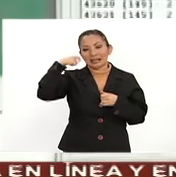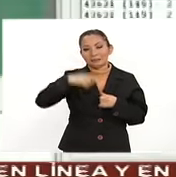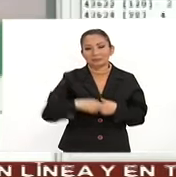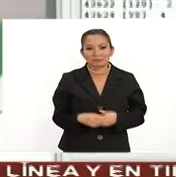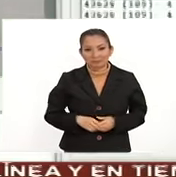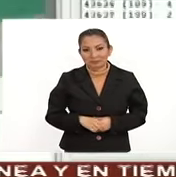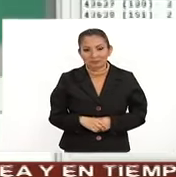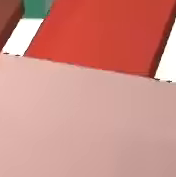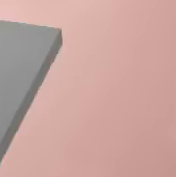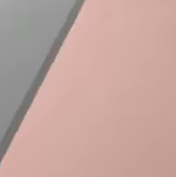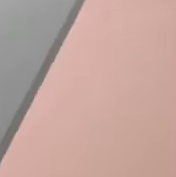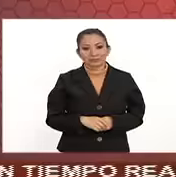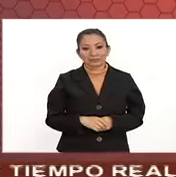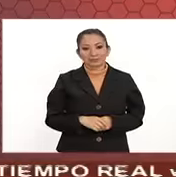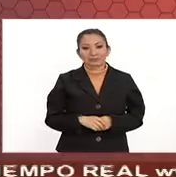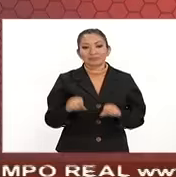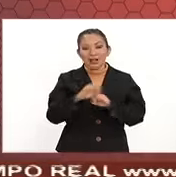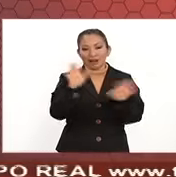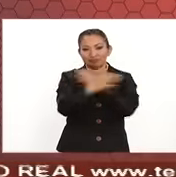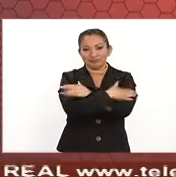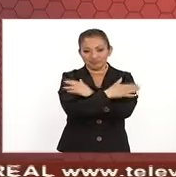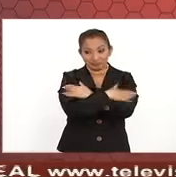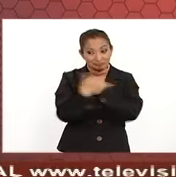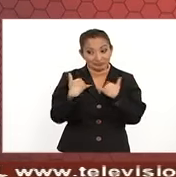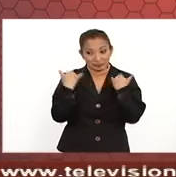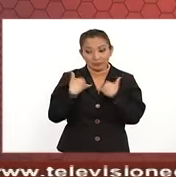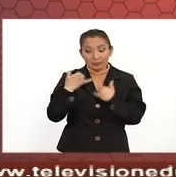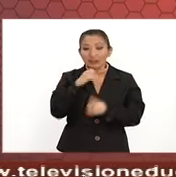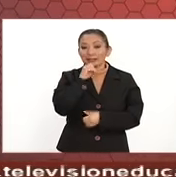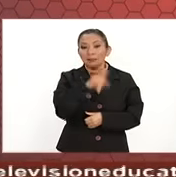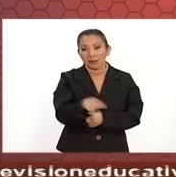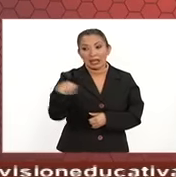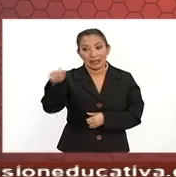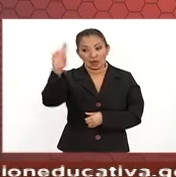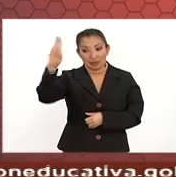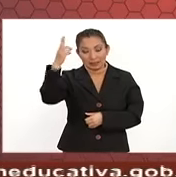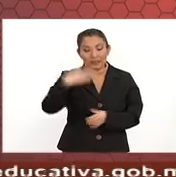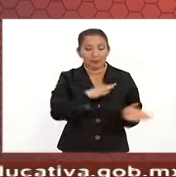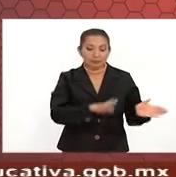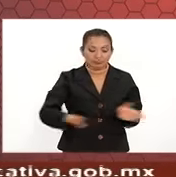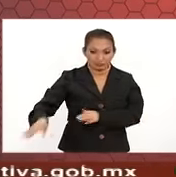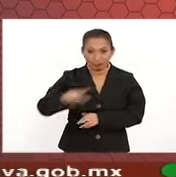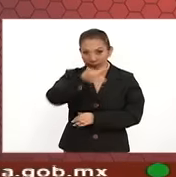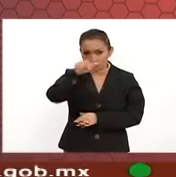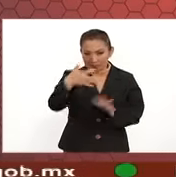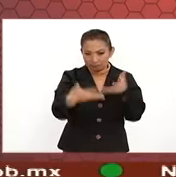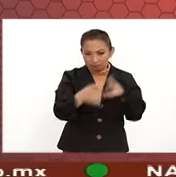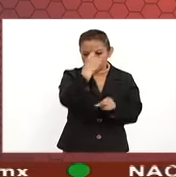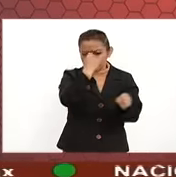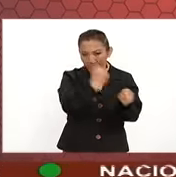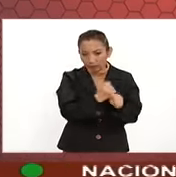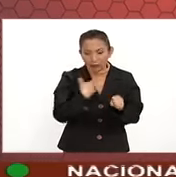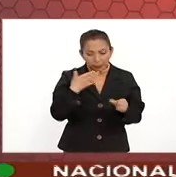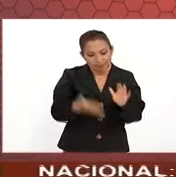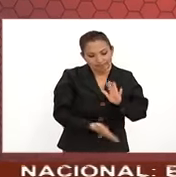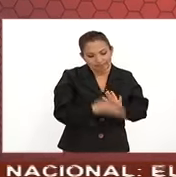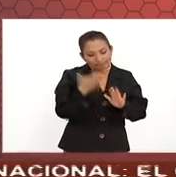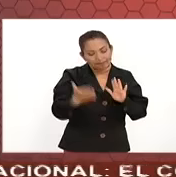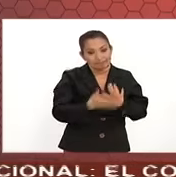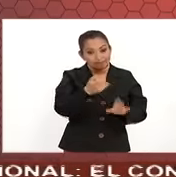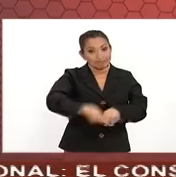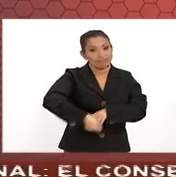Querétaro. Así es, Pati, un fuerte abrazo a estos chicos y por supuesto a esta universidad. Y luego de poco más de un año de construcción,